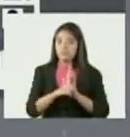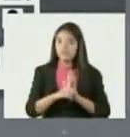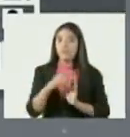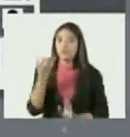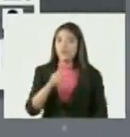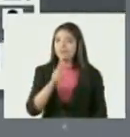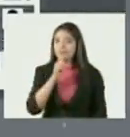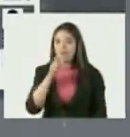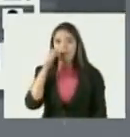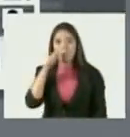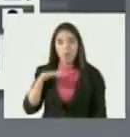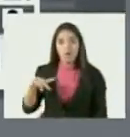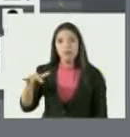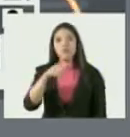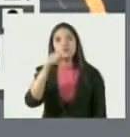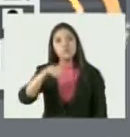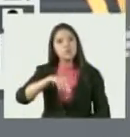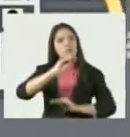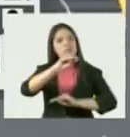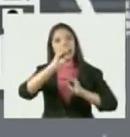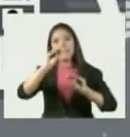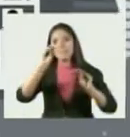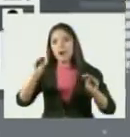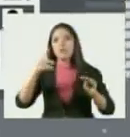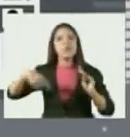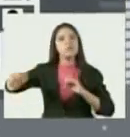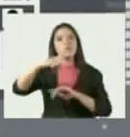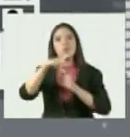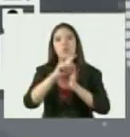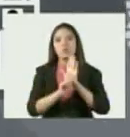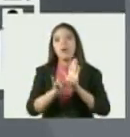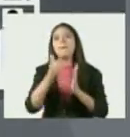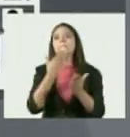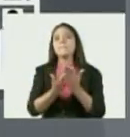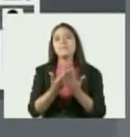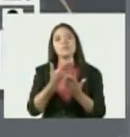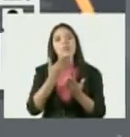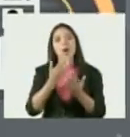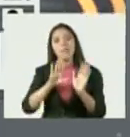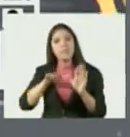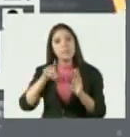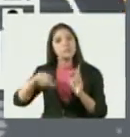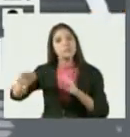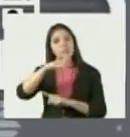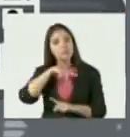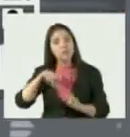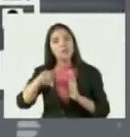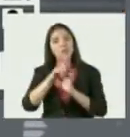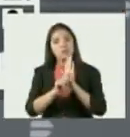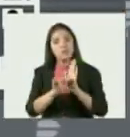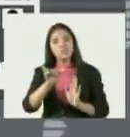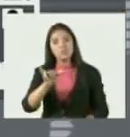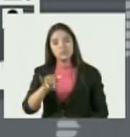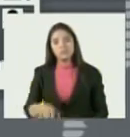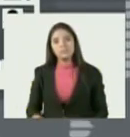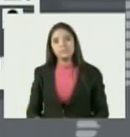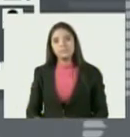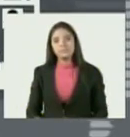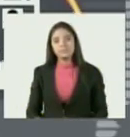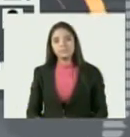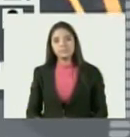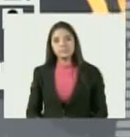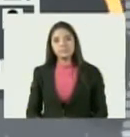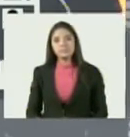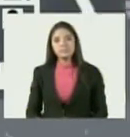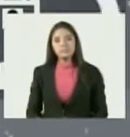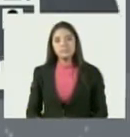pueblo. He convocado a constituyentes. Pido todo el apoyo para el poder constituyente originario, para